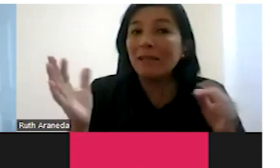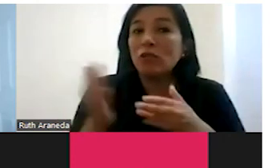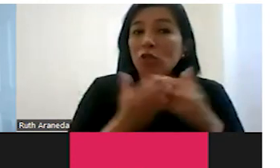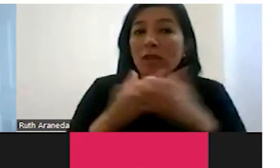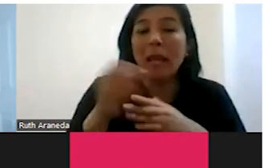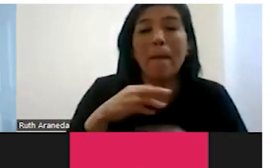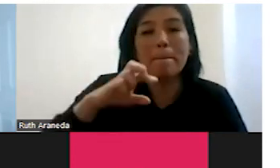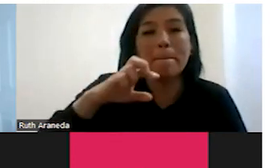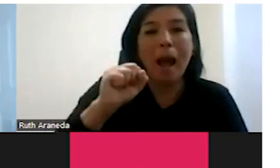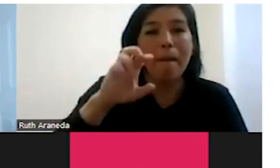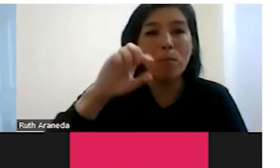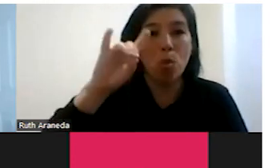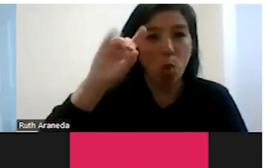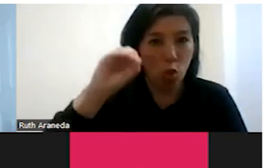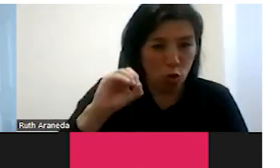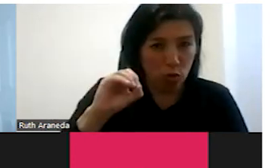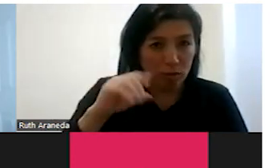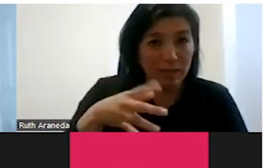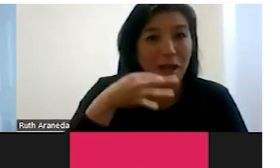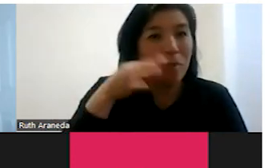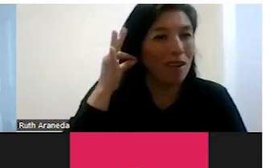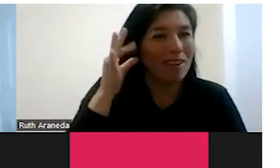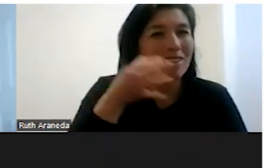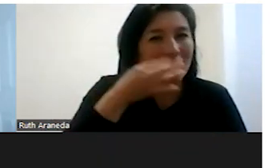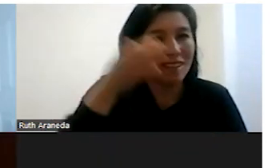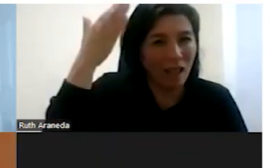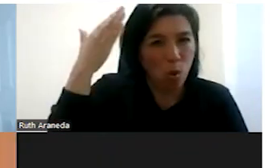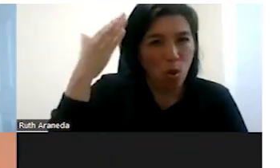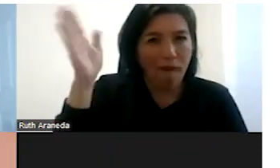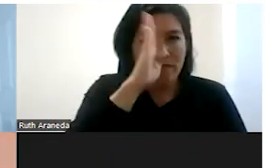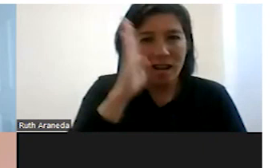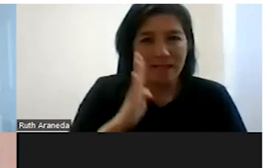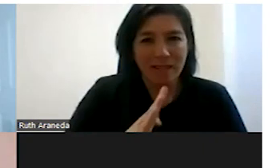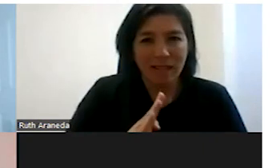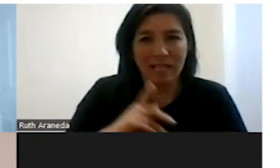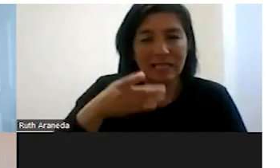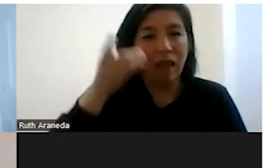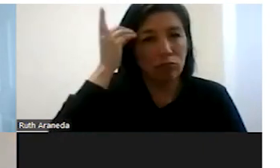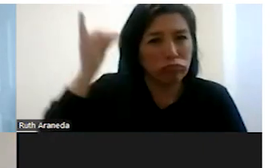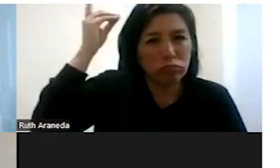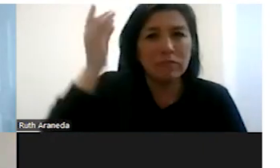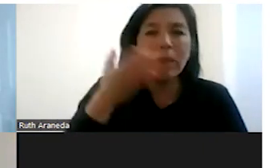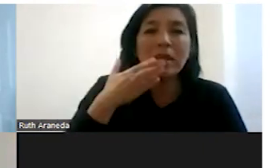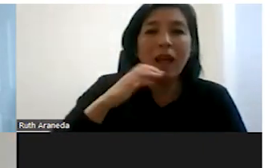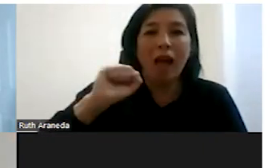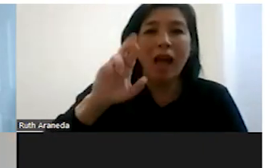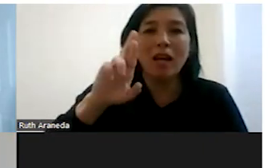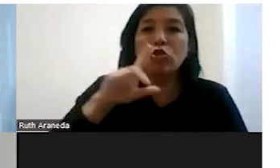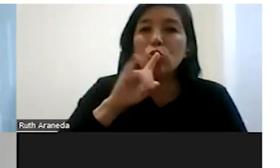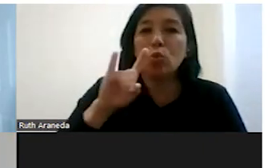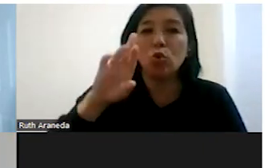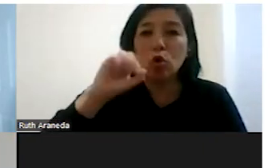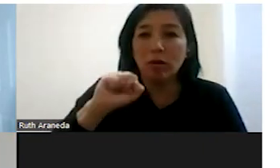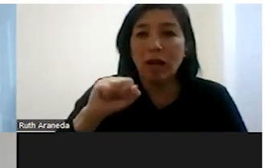Papúo, con María José Maneschi, que ahora está saludándonos desde Brasil, haciendo su doctorado allá. Está Arturo Sáez, que también hemos trabajado juntos. Ahí está